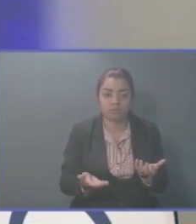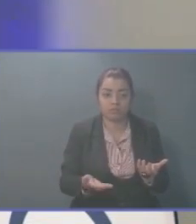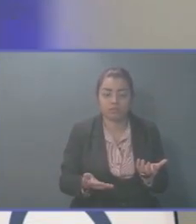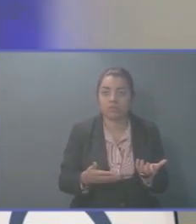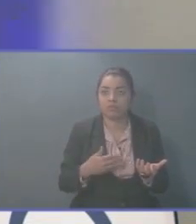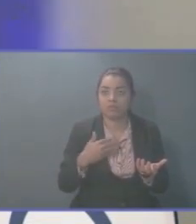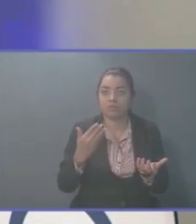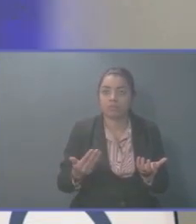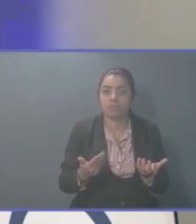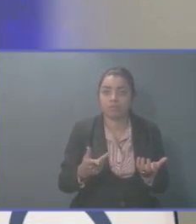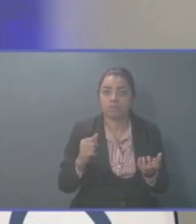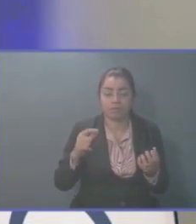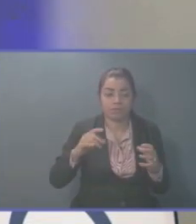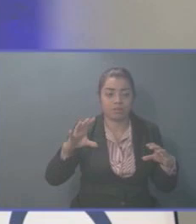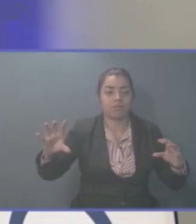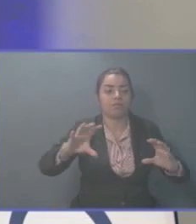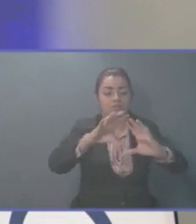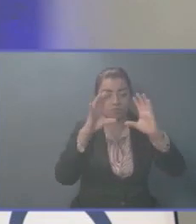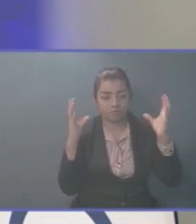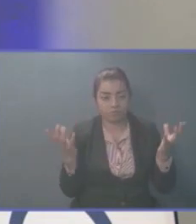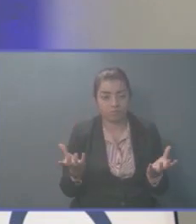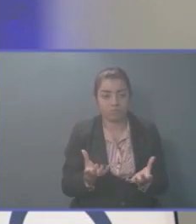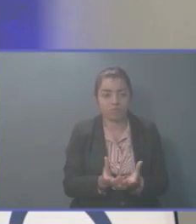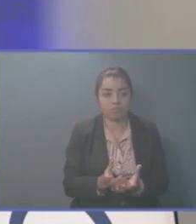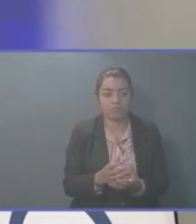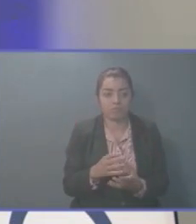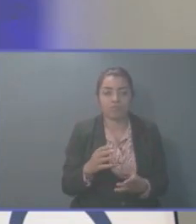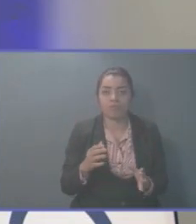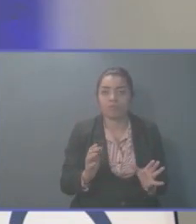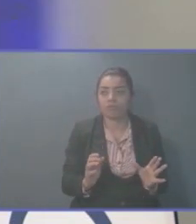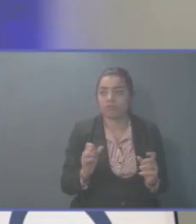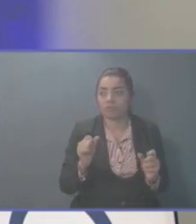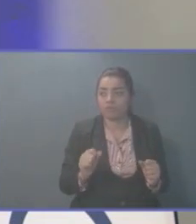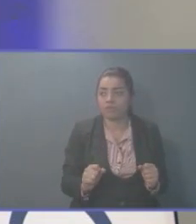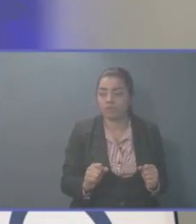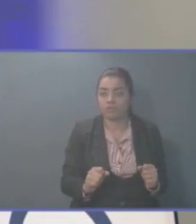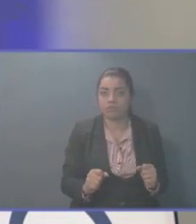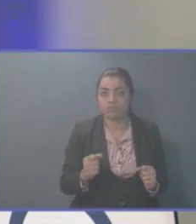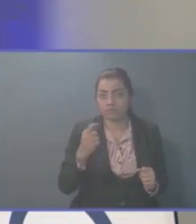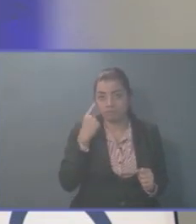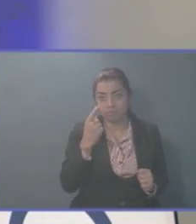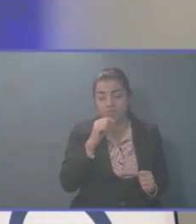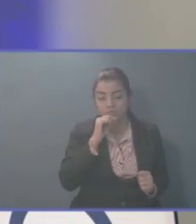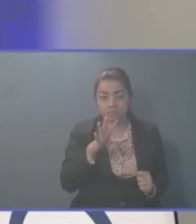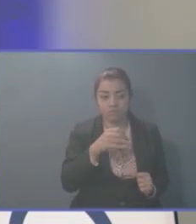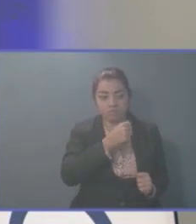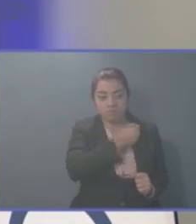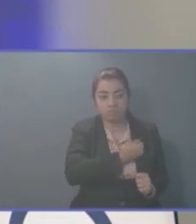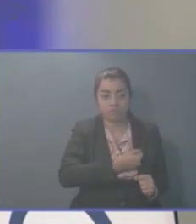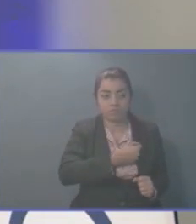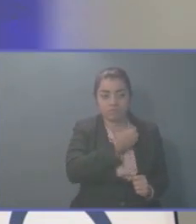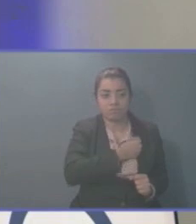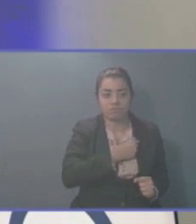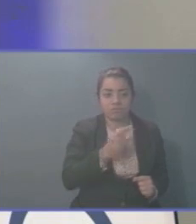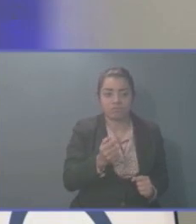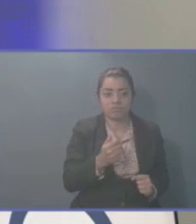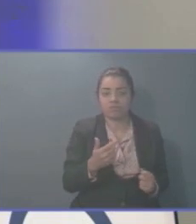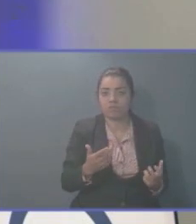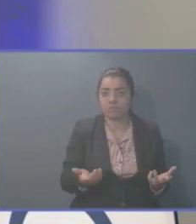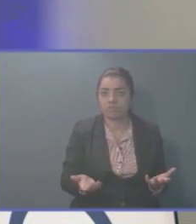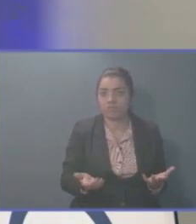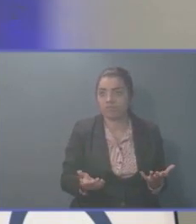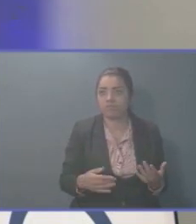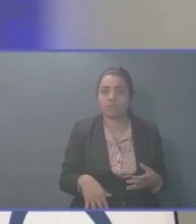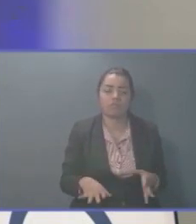nivel internacional, yo también condeno y lamento la actitud de algunos funcionarios. Por